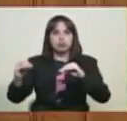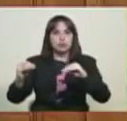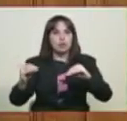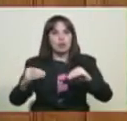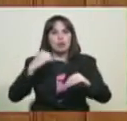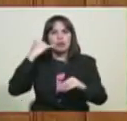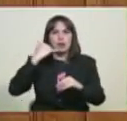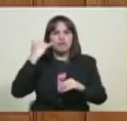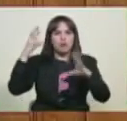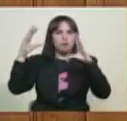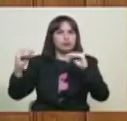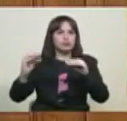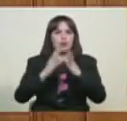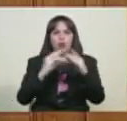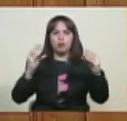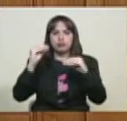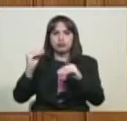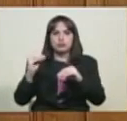señales telefónicas,